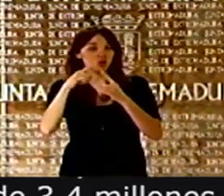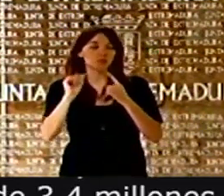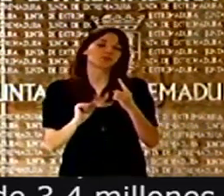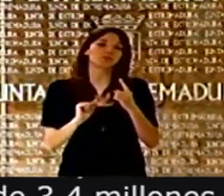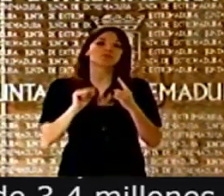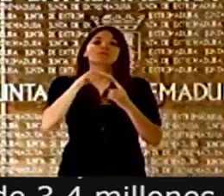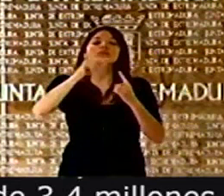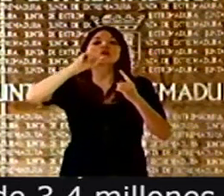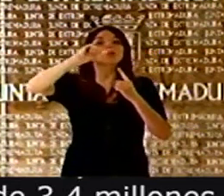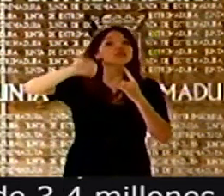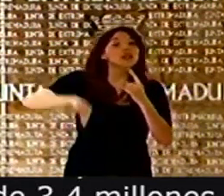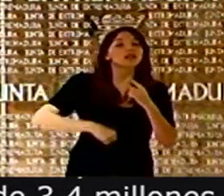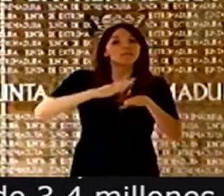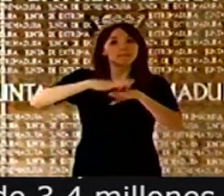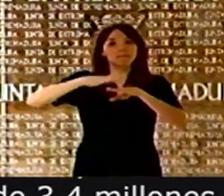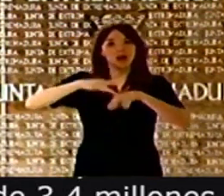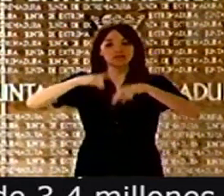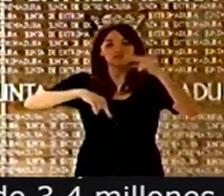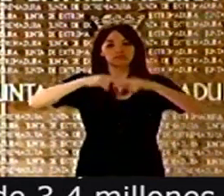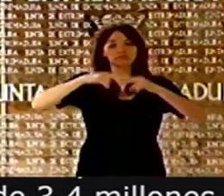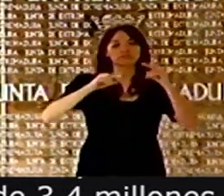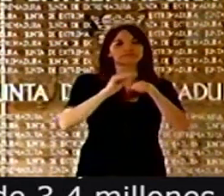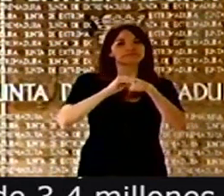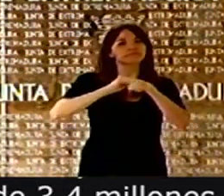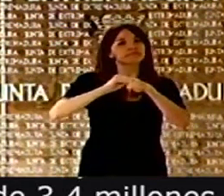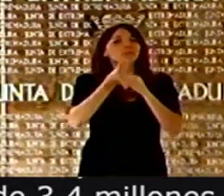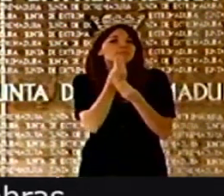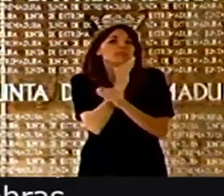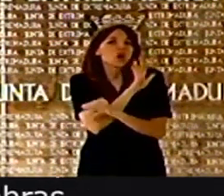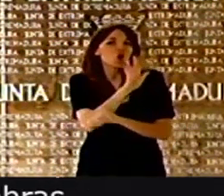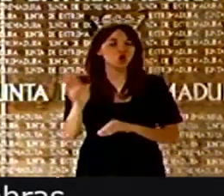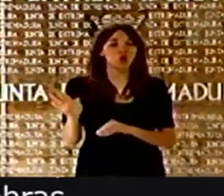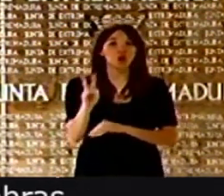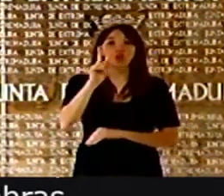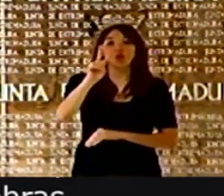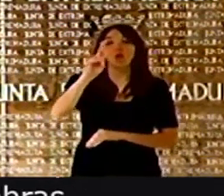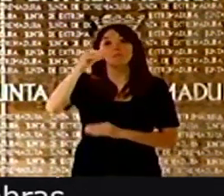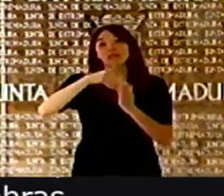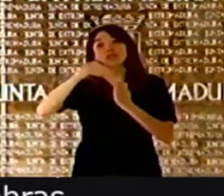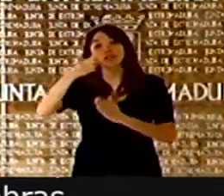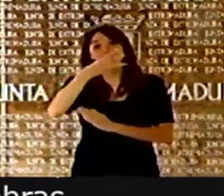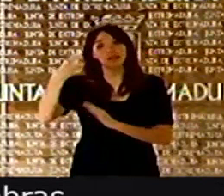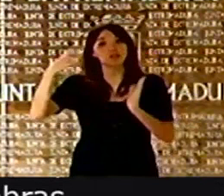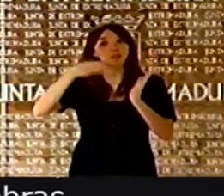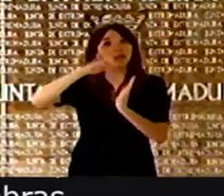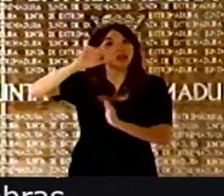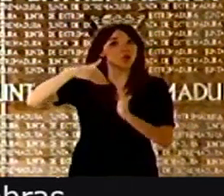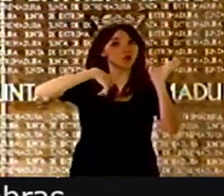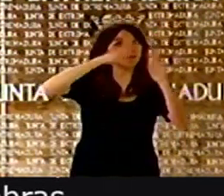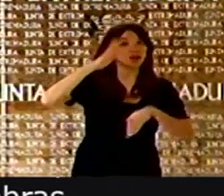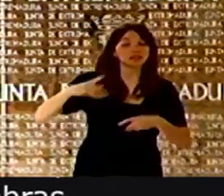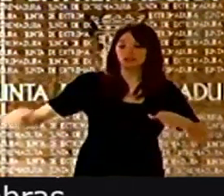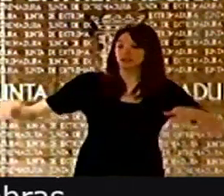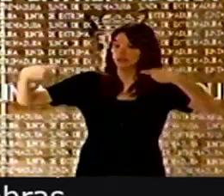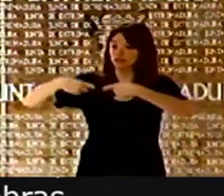de la contratación de obras, acondicionamiento y mejora por un importe de más de 2.300.000 euros, cofinanciados